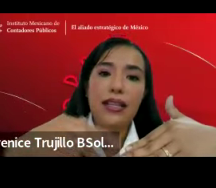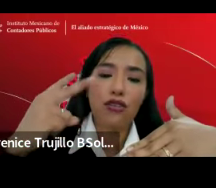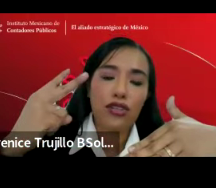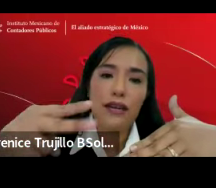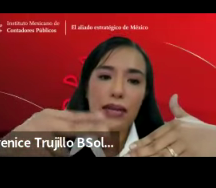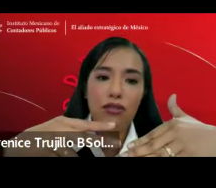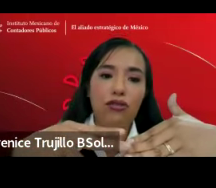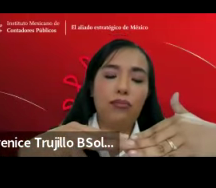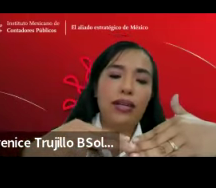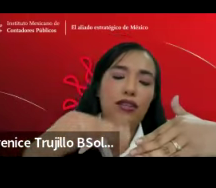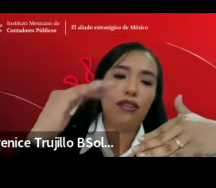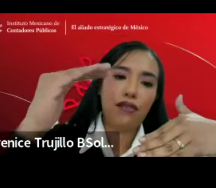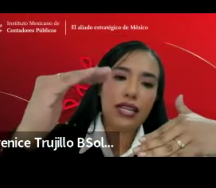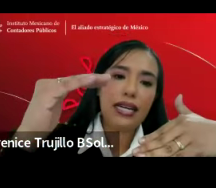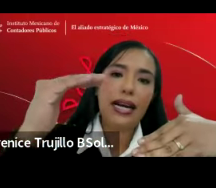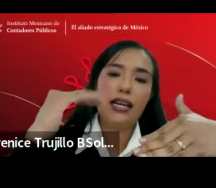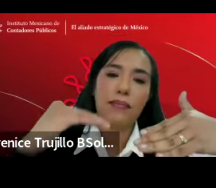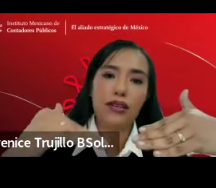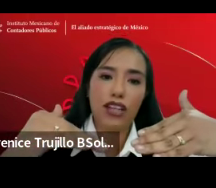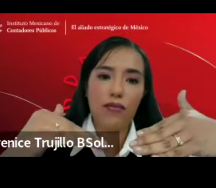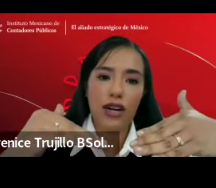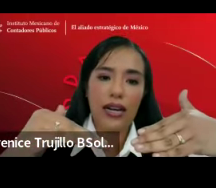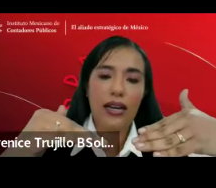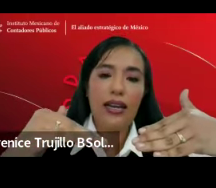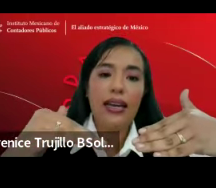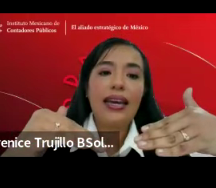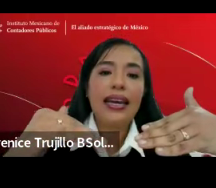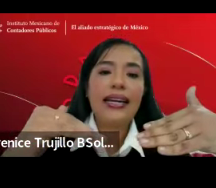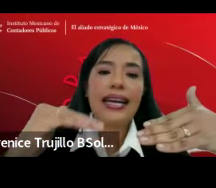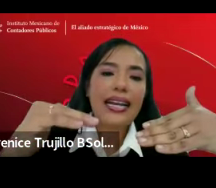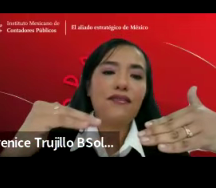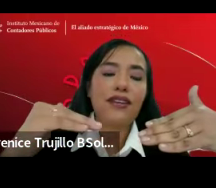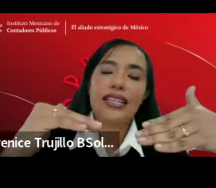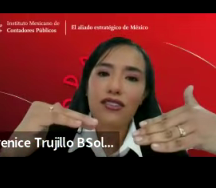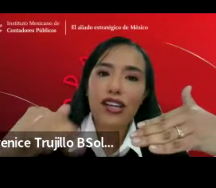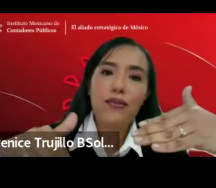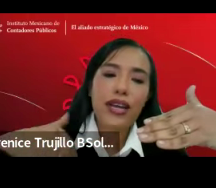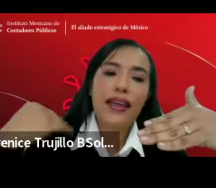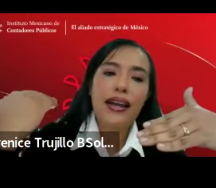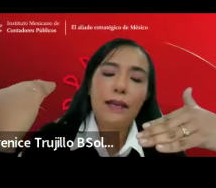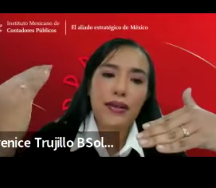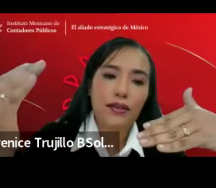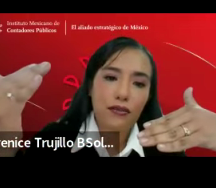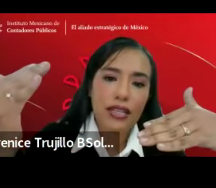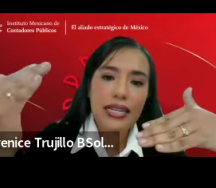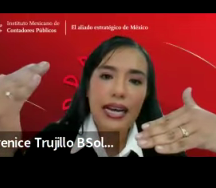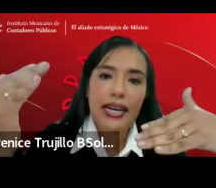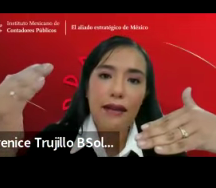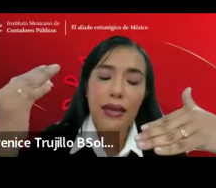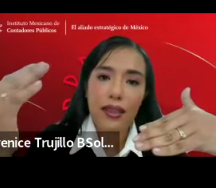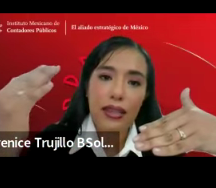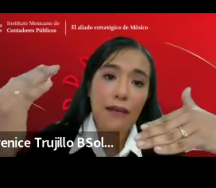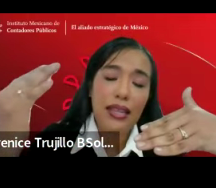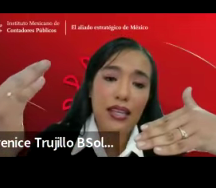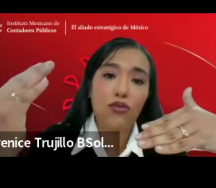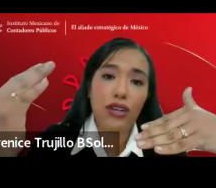se derivan dos elementos: persona física y persona moral. ¿Qué calificación le voy a dar a la persona física